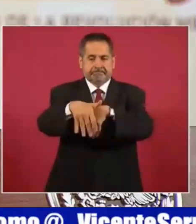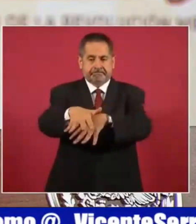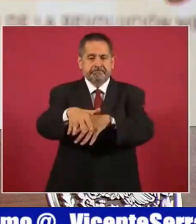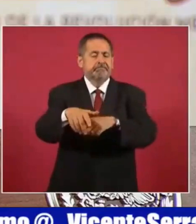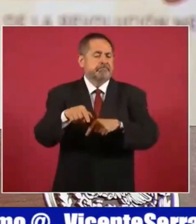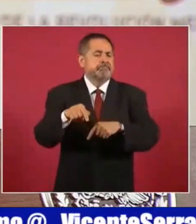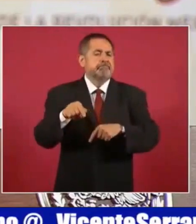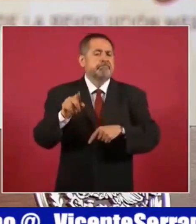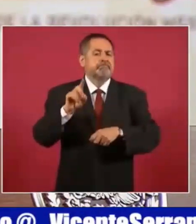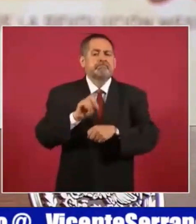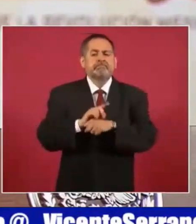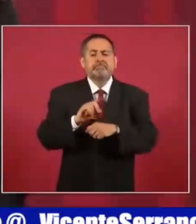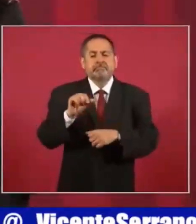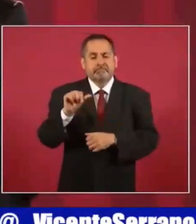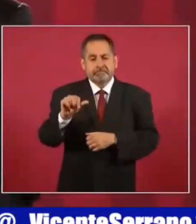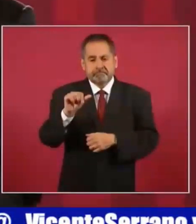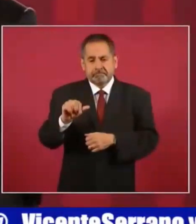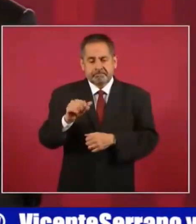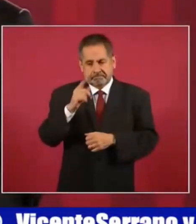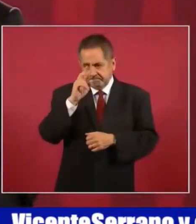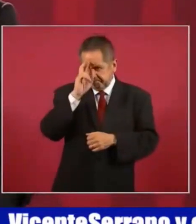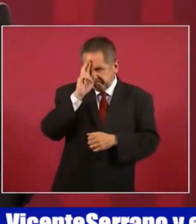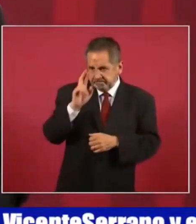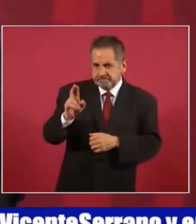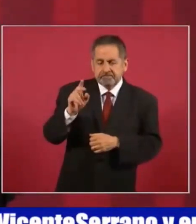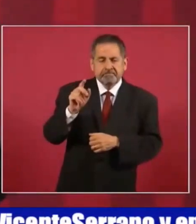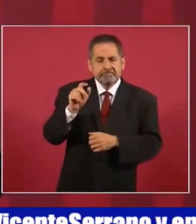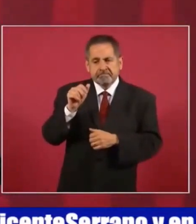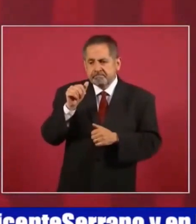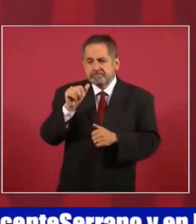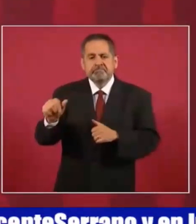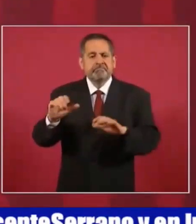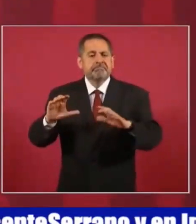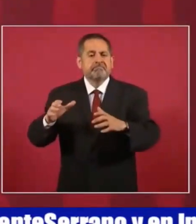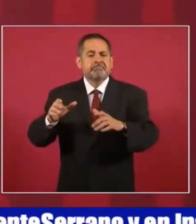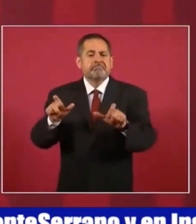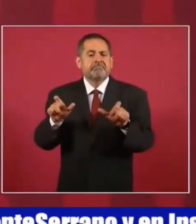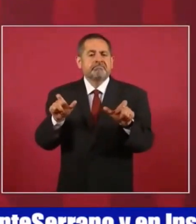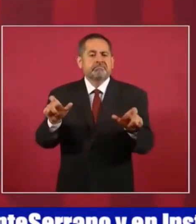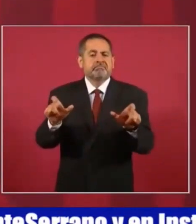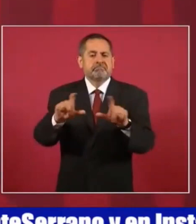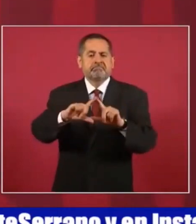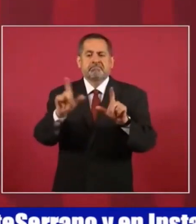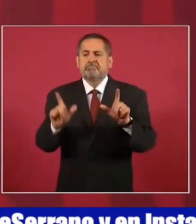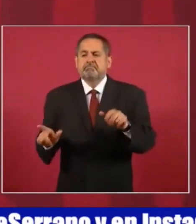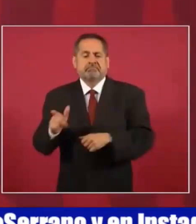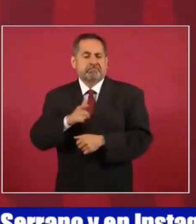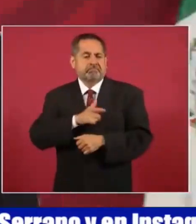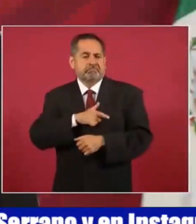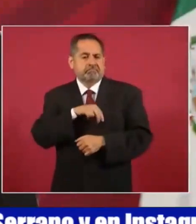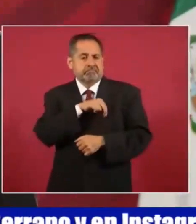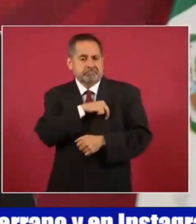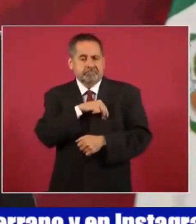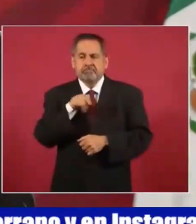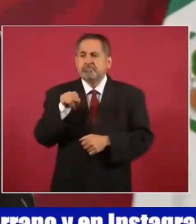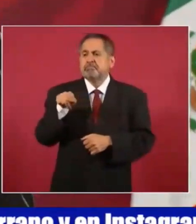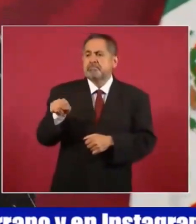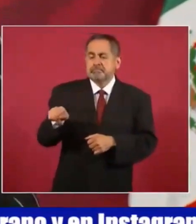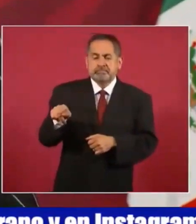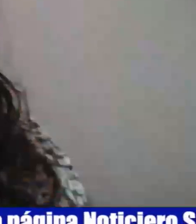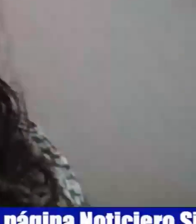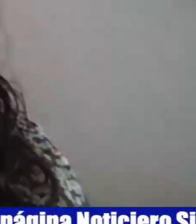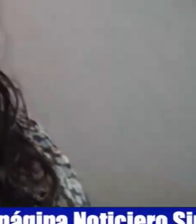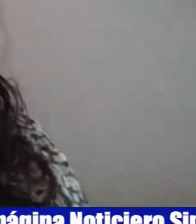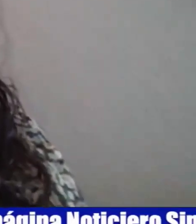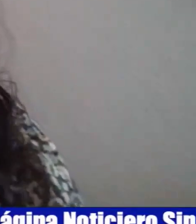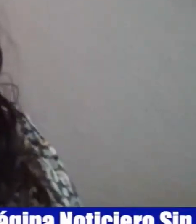instrumentos, nos hace dar cuenta de que el cuidado del país es una tarea fundamental.